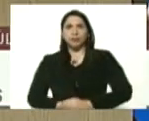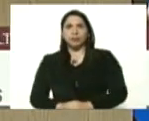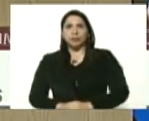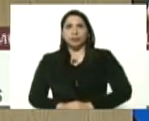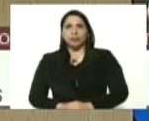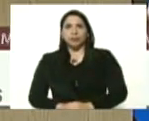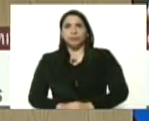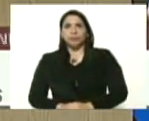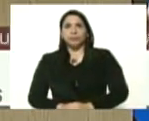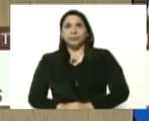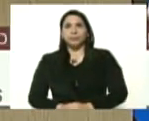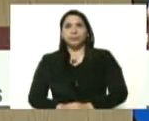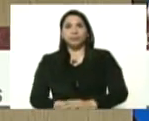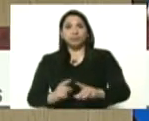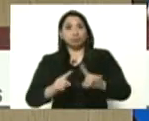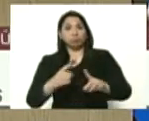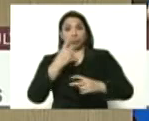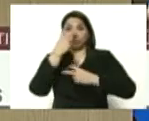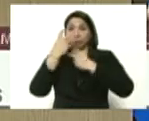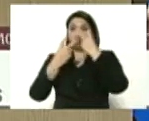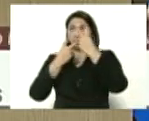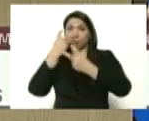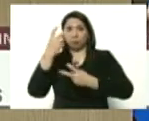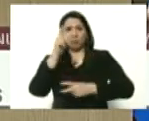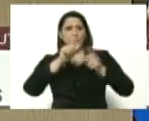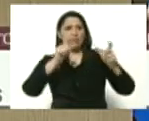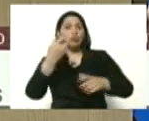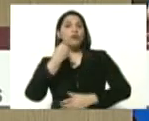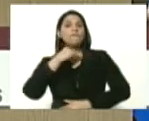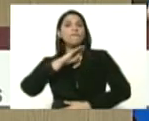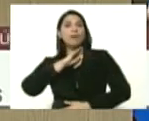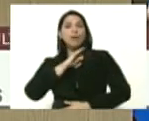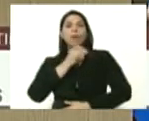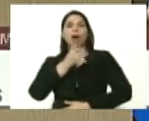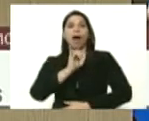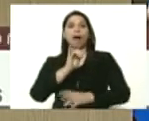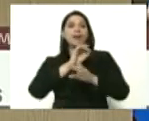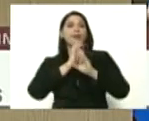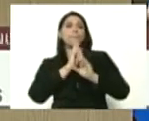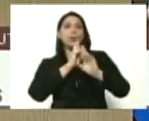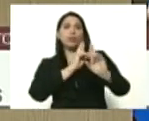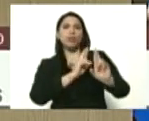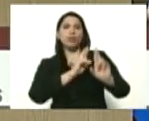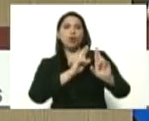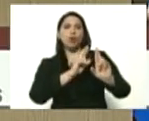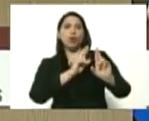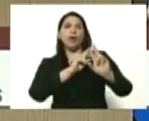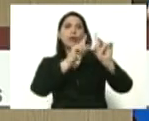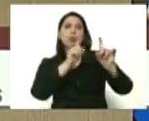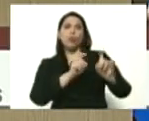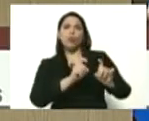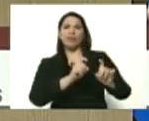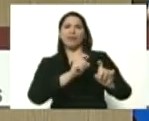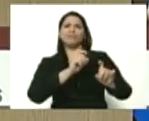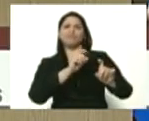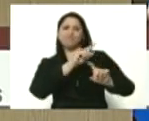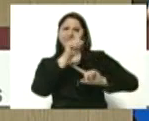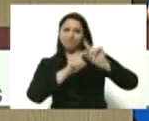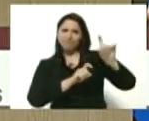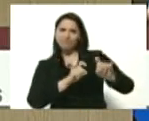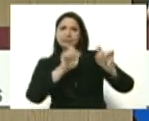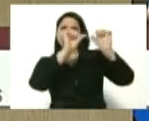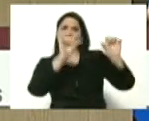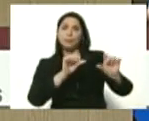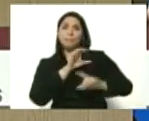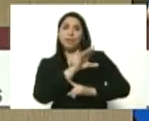nacional para visitar a los pacientes que hayan contestado la encuesta del Sistema Patria, y el sistema